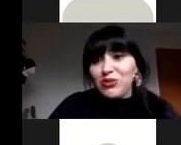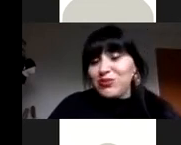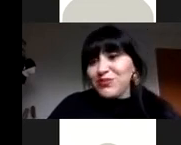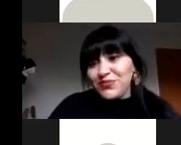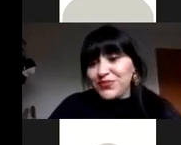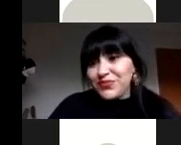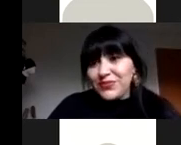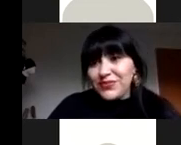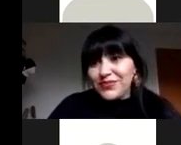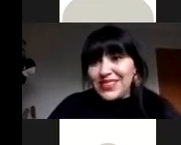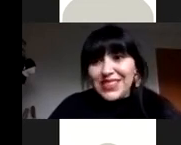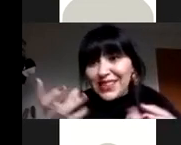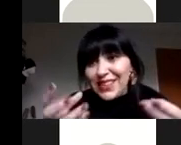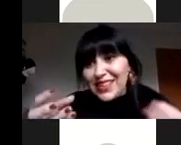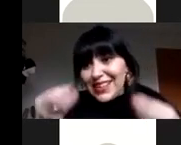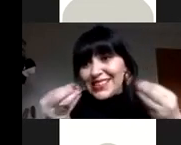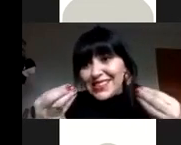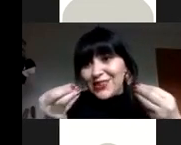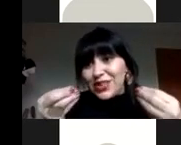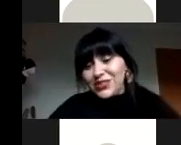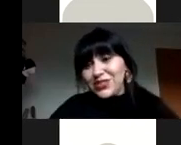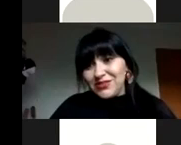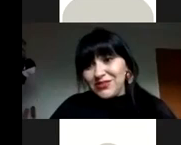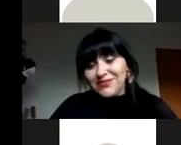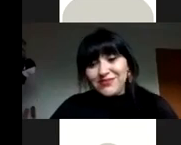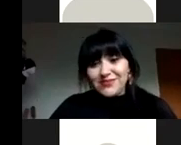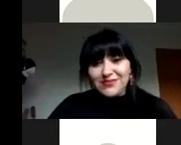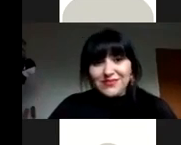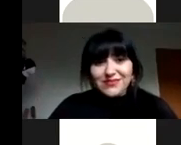otro? ¿Qué es el corazón?